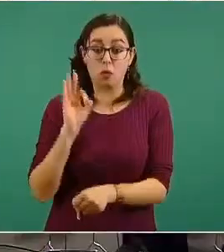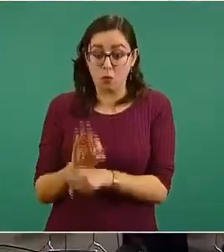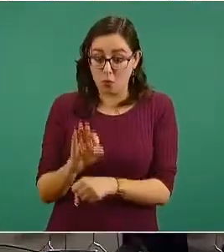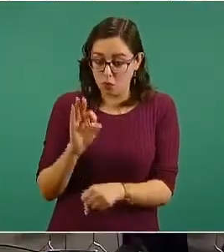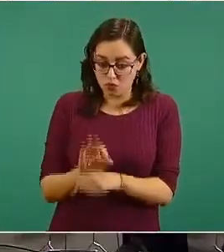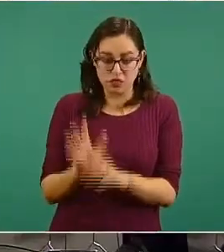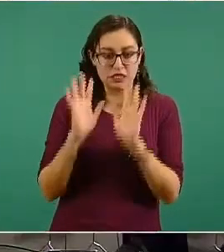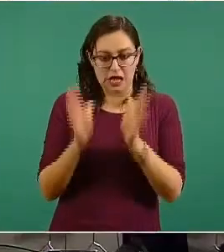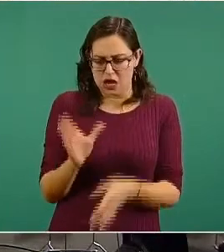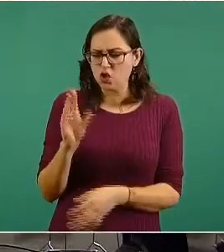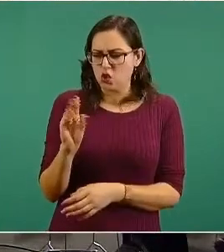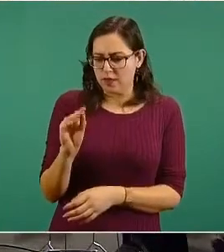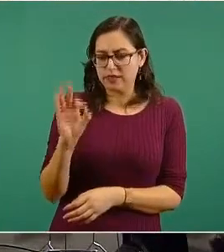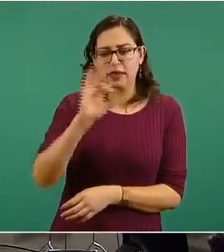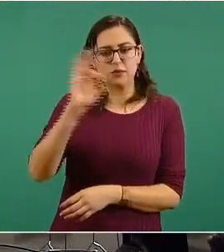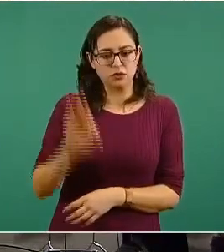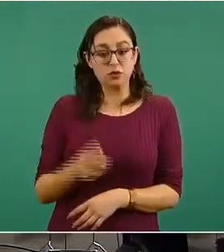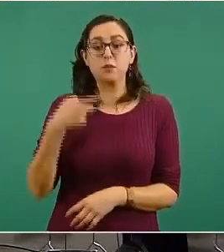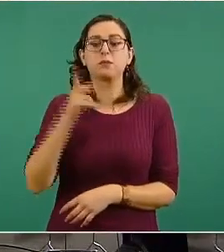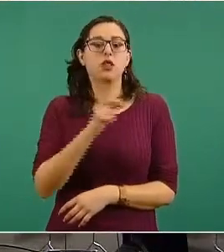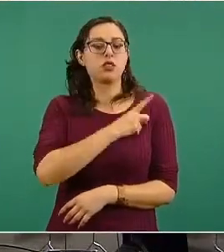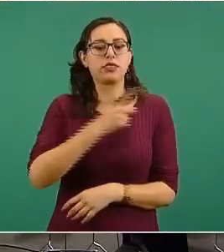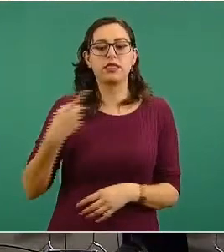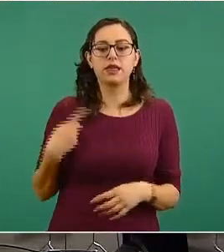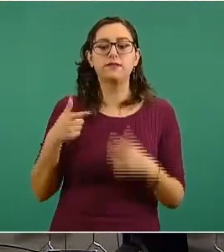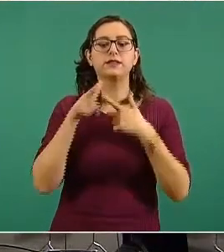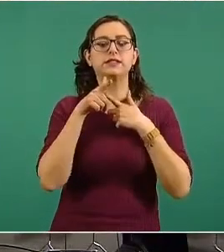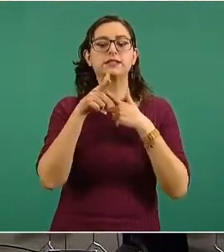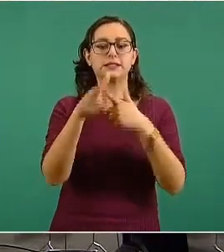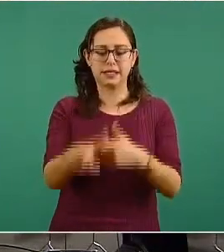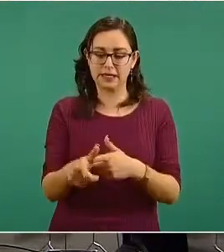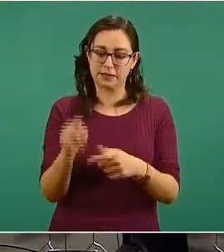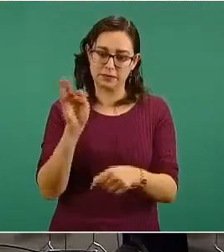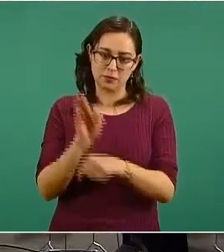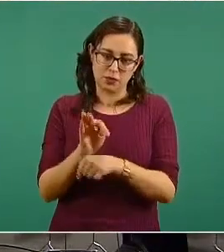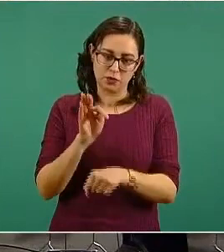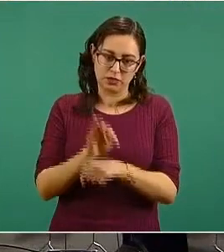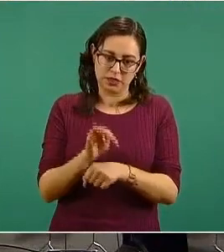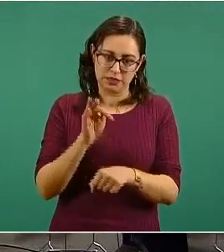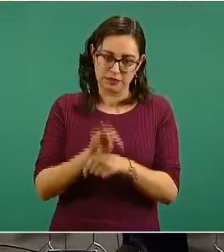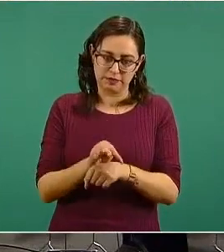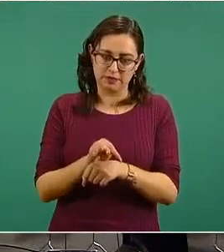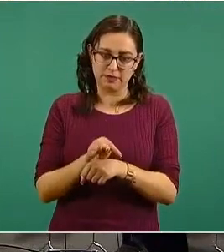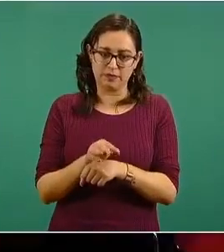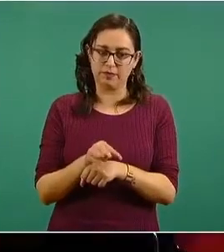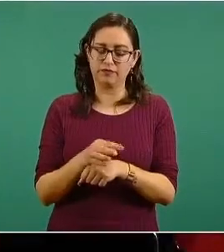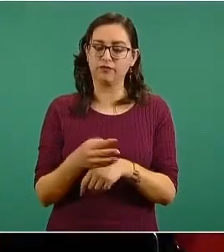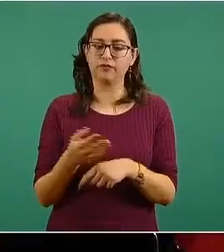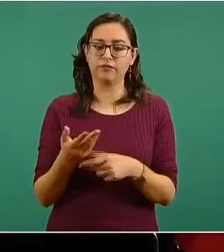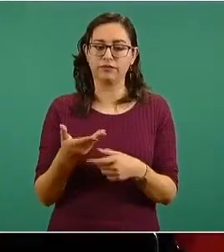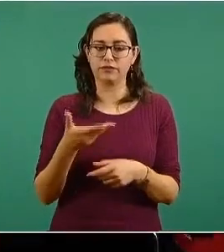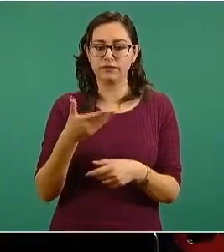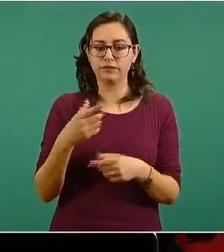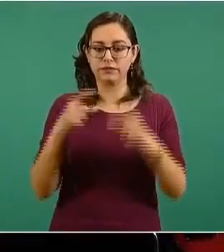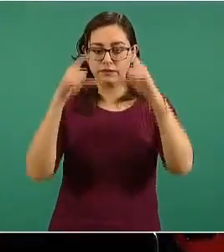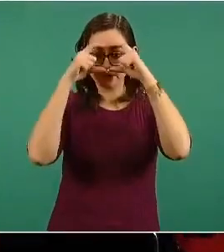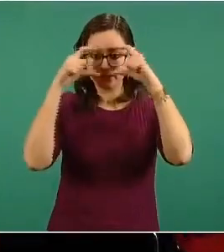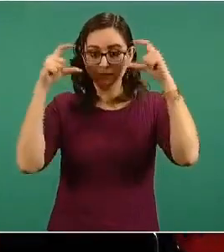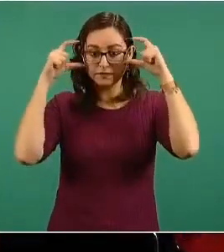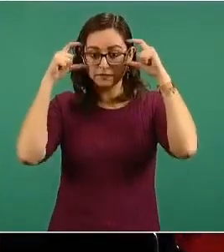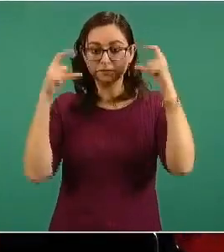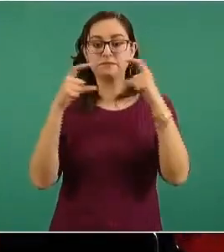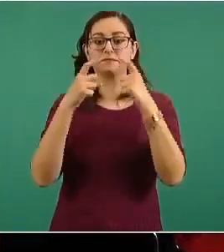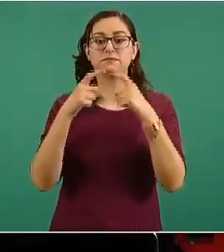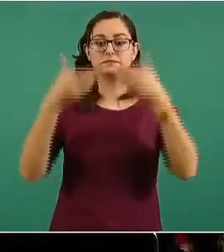clínico seguir utilizando las medidas de protección personal. Los gogles,